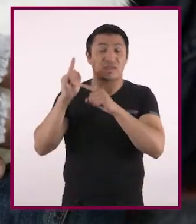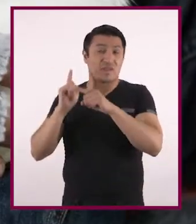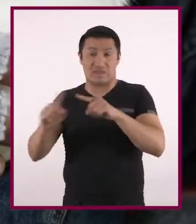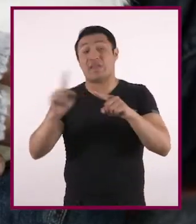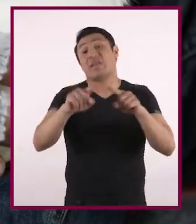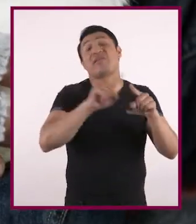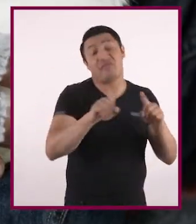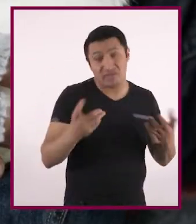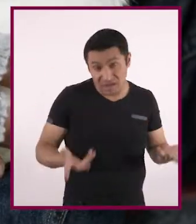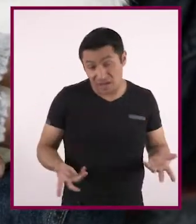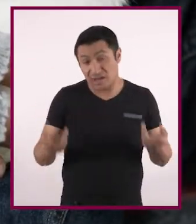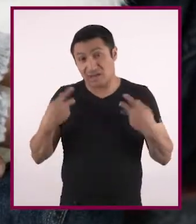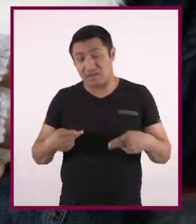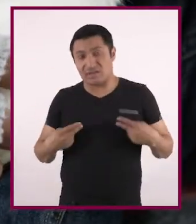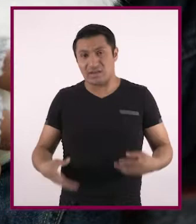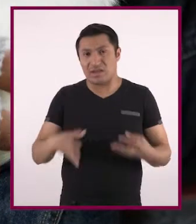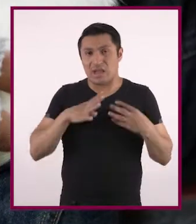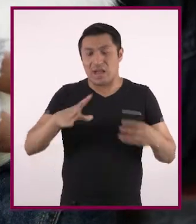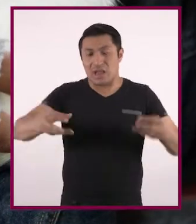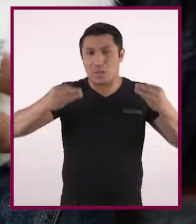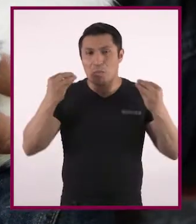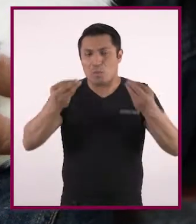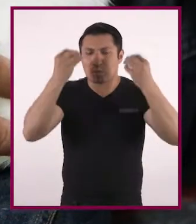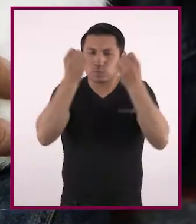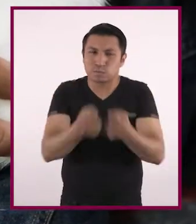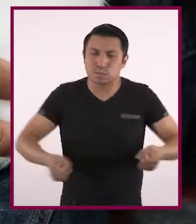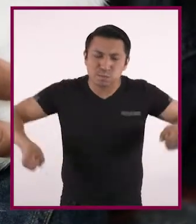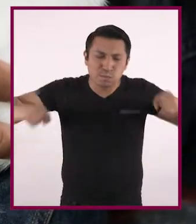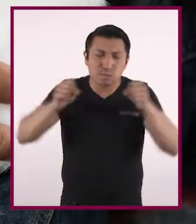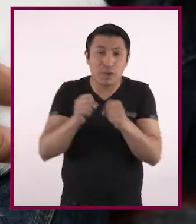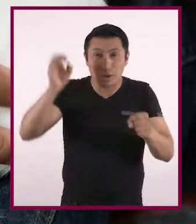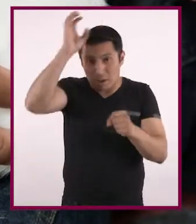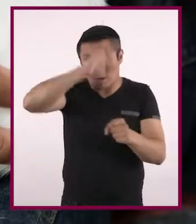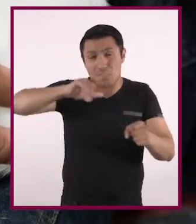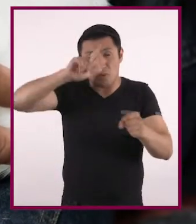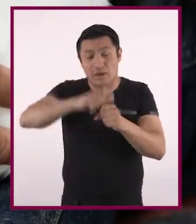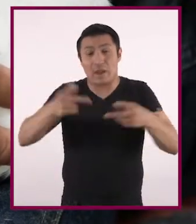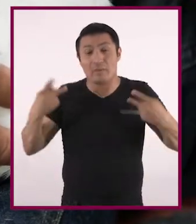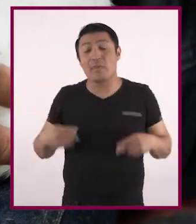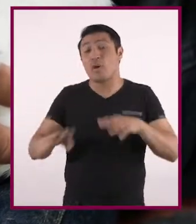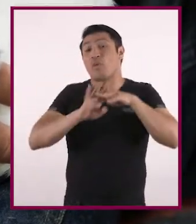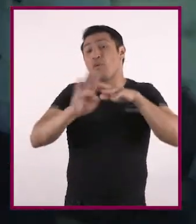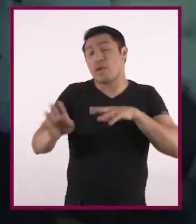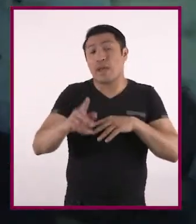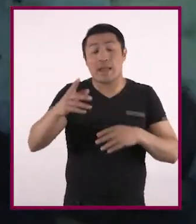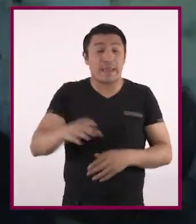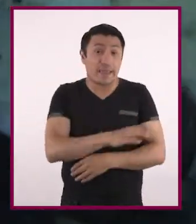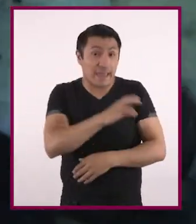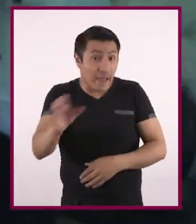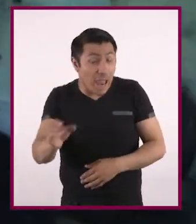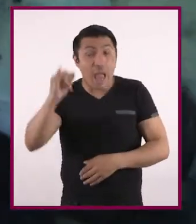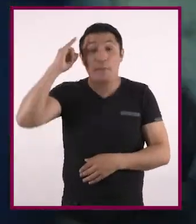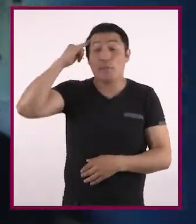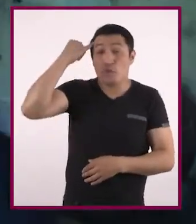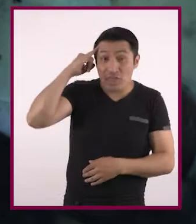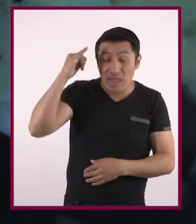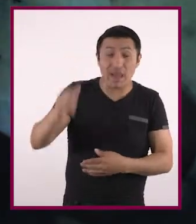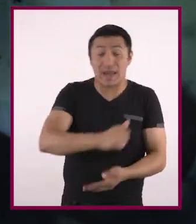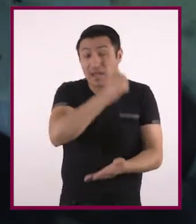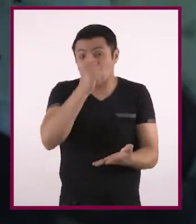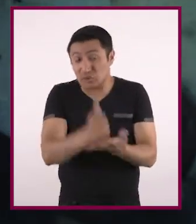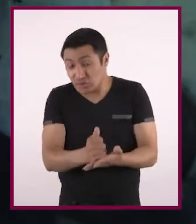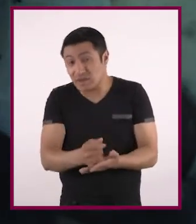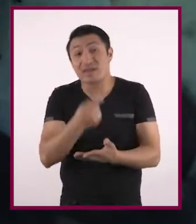diverso, conformado por un amplio espectro social y cultural: migrantes, rurales, indígenas,